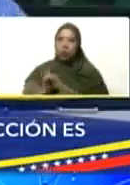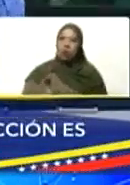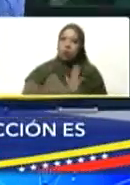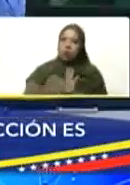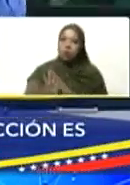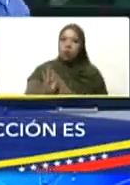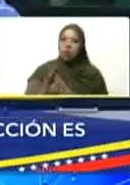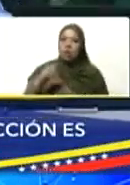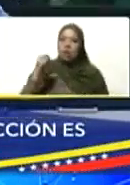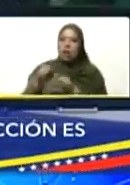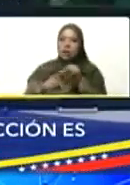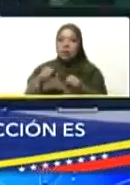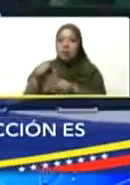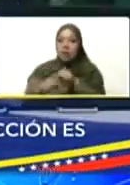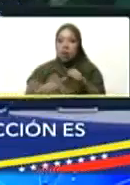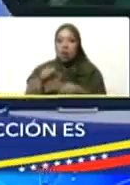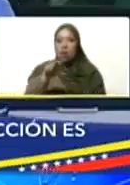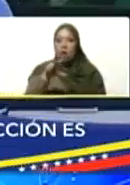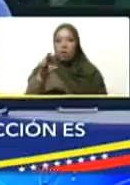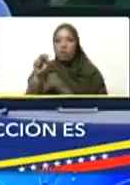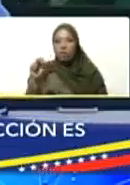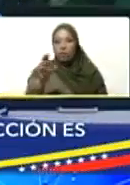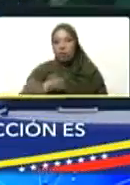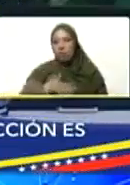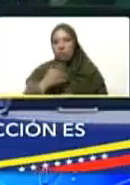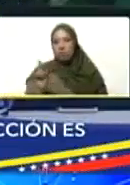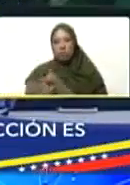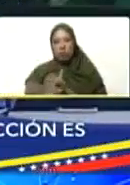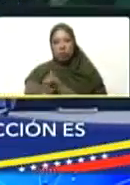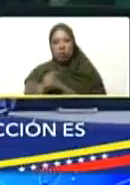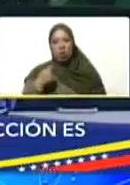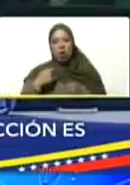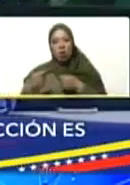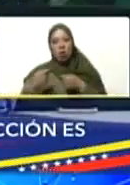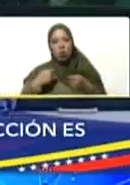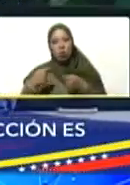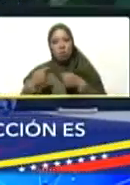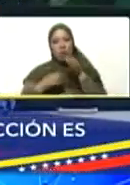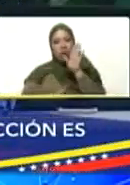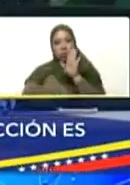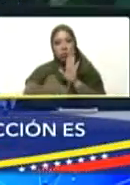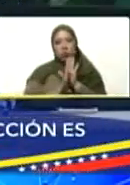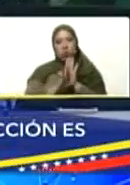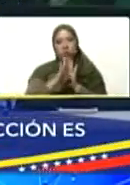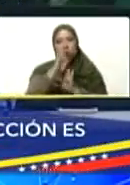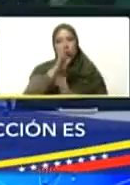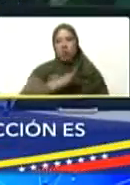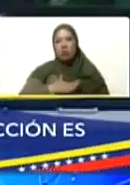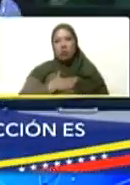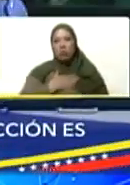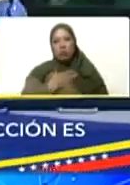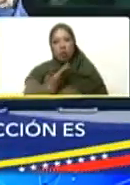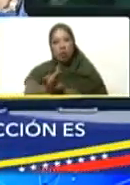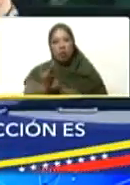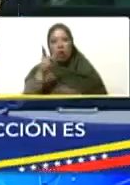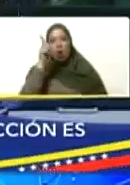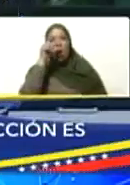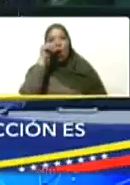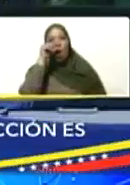el siglo XX venezolano a nivel de la economía. Y fue un hombre